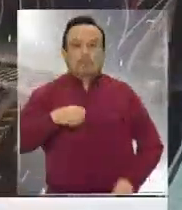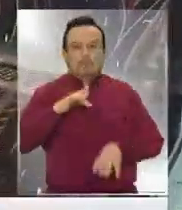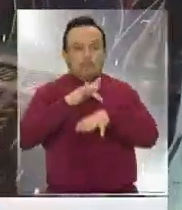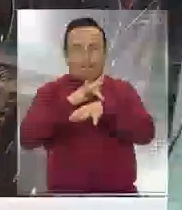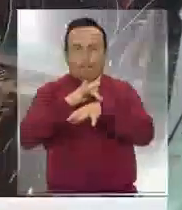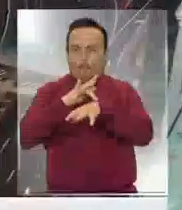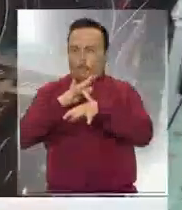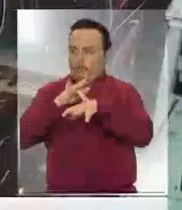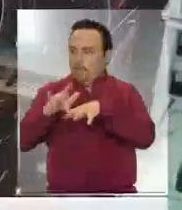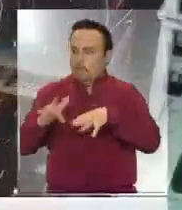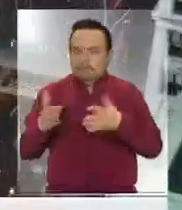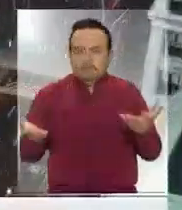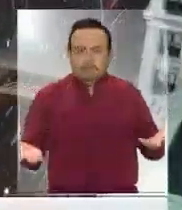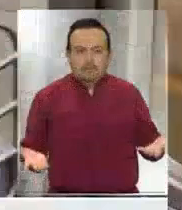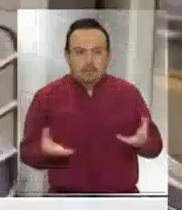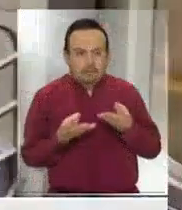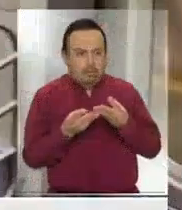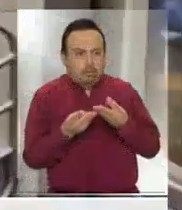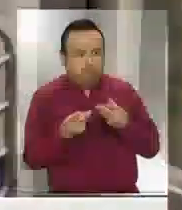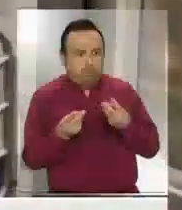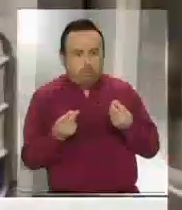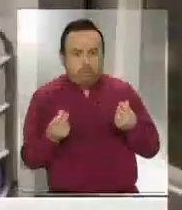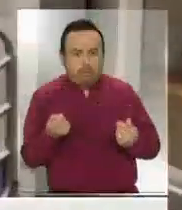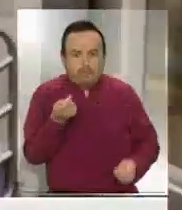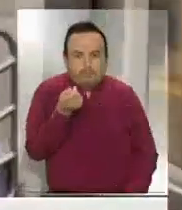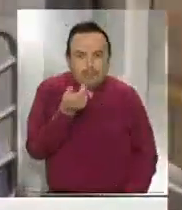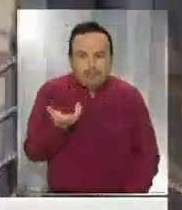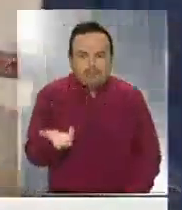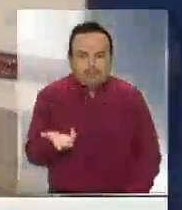día, parecen fantasmas.